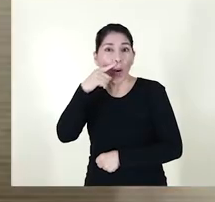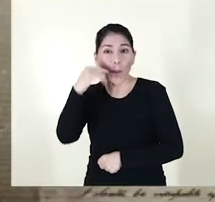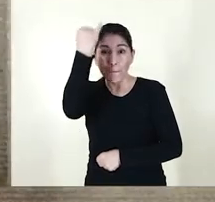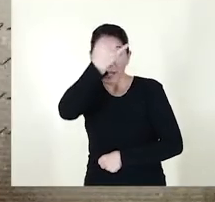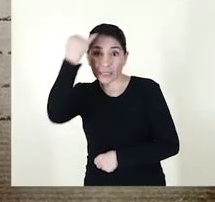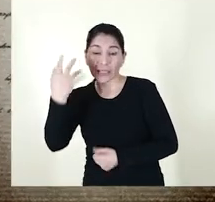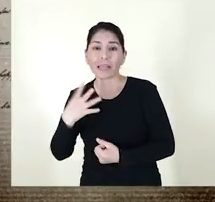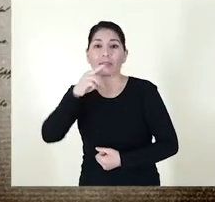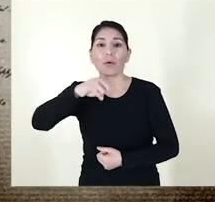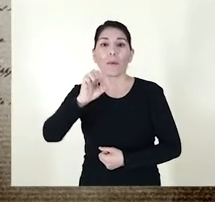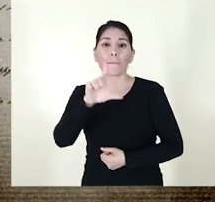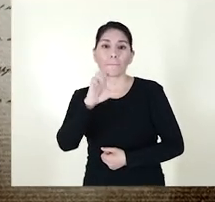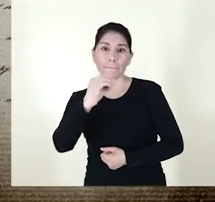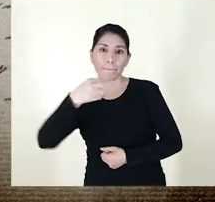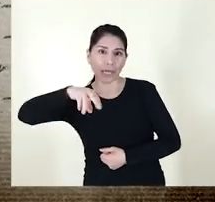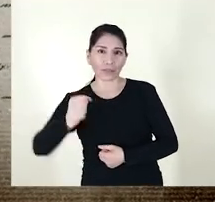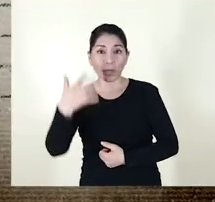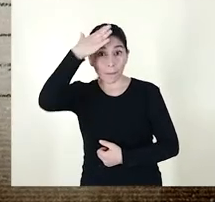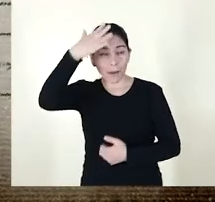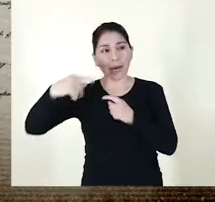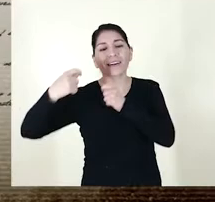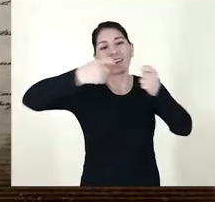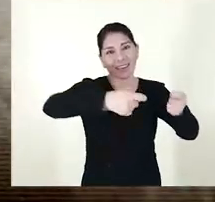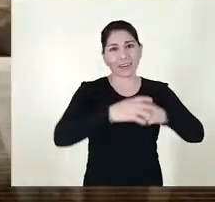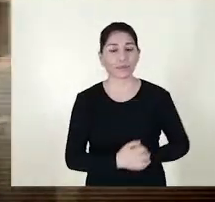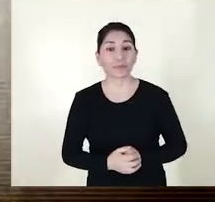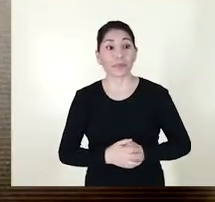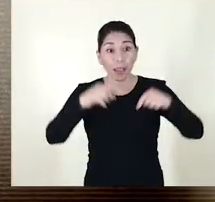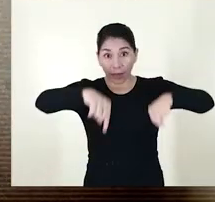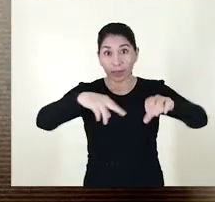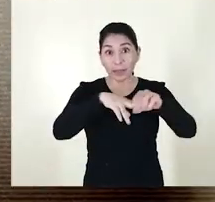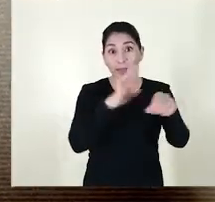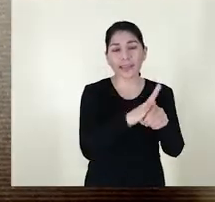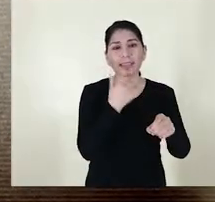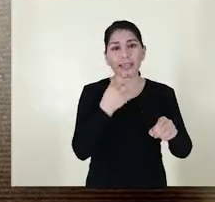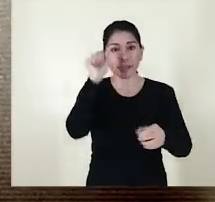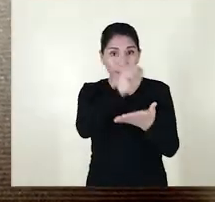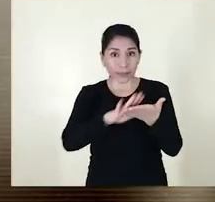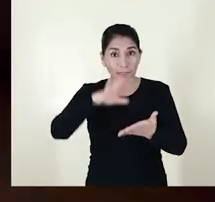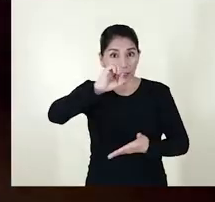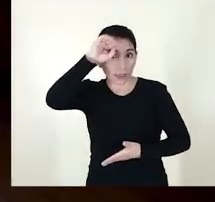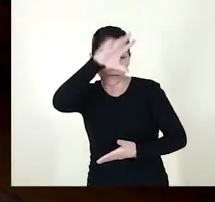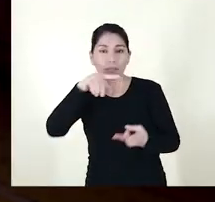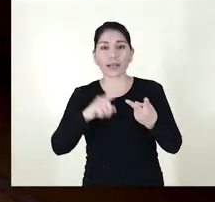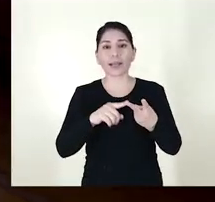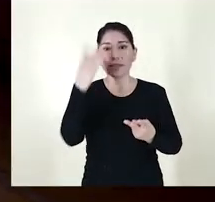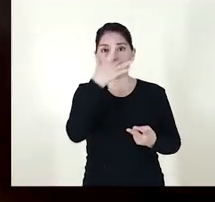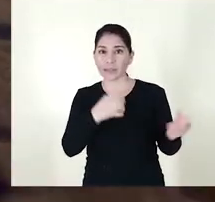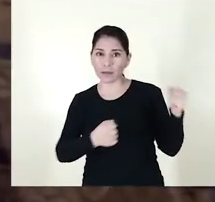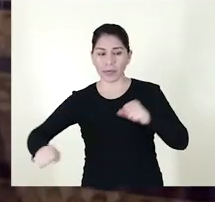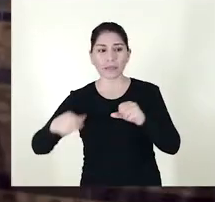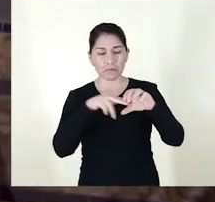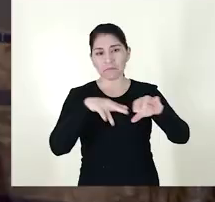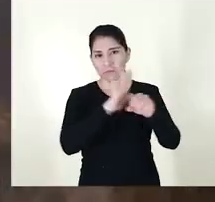1969 por el escultor italiano Melchiorre Cafà y regalada por el Papa Clemente IX. Santa Rosa está enterrada aquí, al igual que San Martín